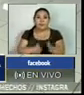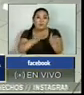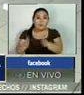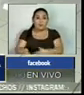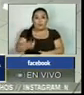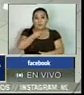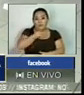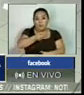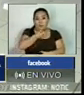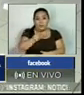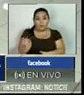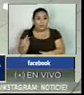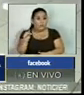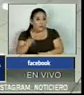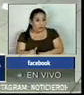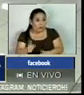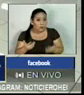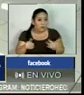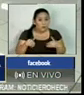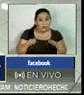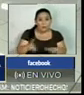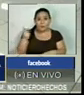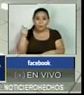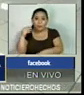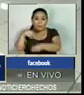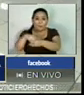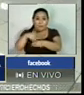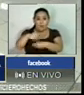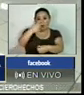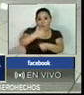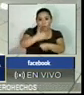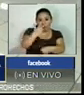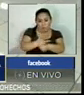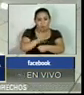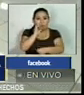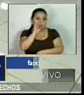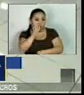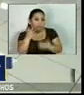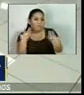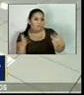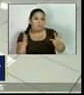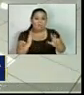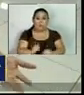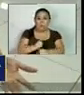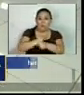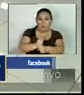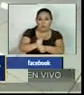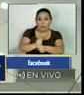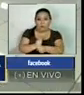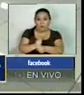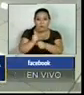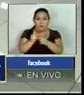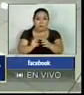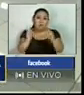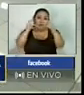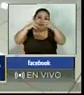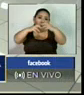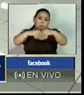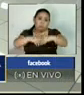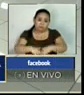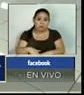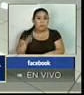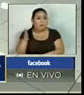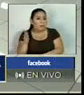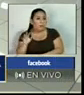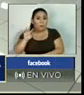parte, también hoy autoridades del Banco de Guatemala han confirmado que se esperaría que caiga la economía guatemalteca cerca del